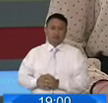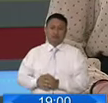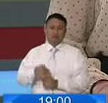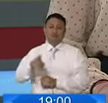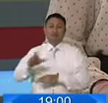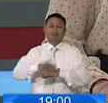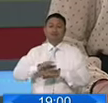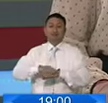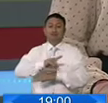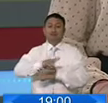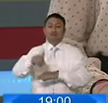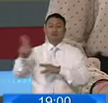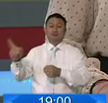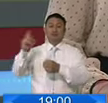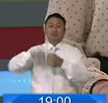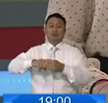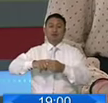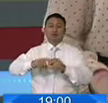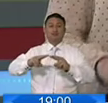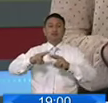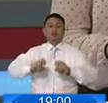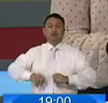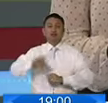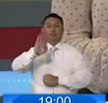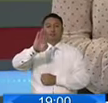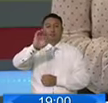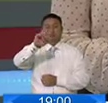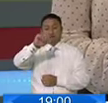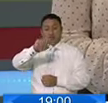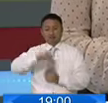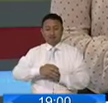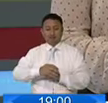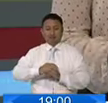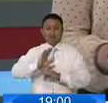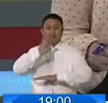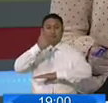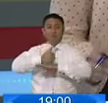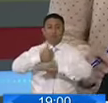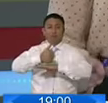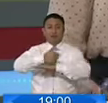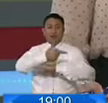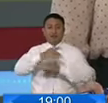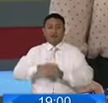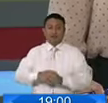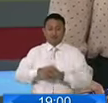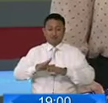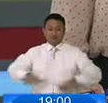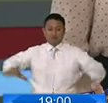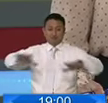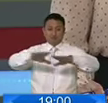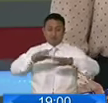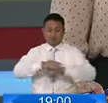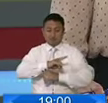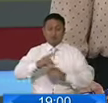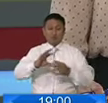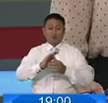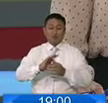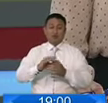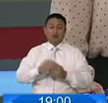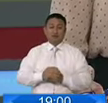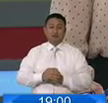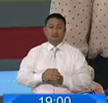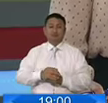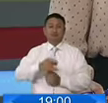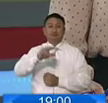por vinculación en el caso balda en la plaza de santo domingo se encuentra nuestro compañero javier rosero para contarnos